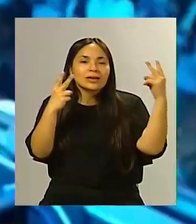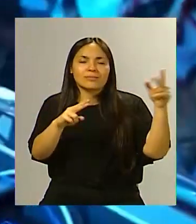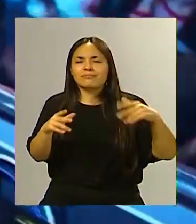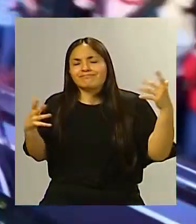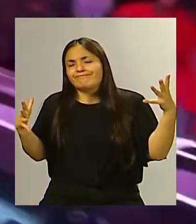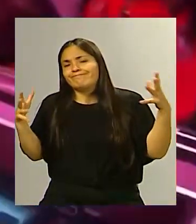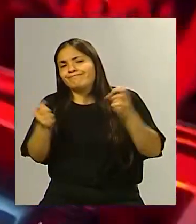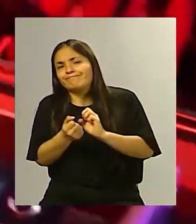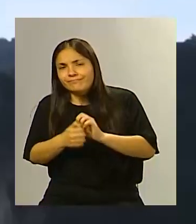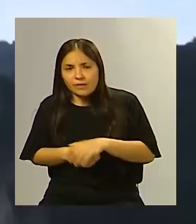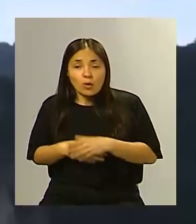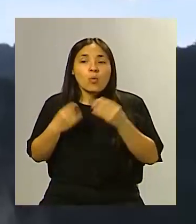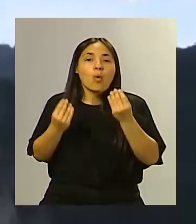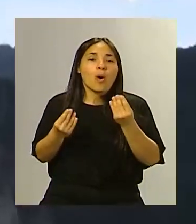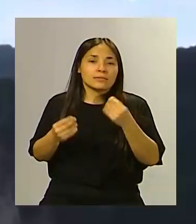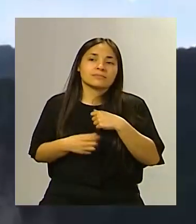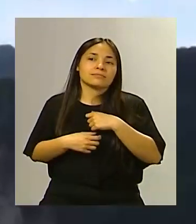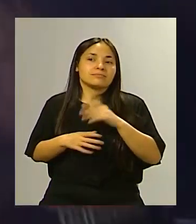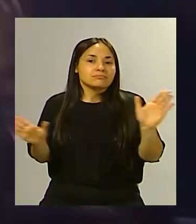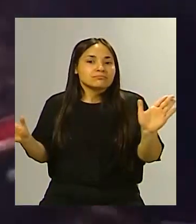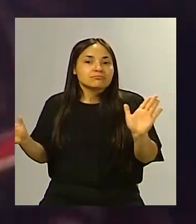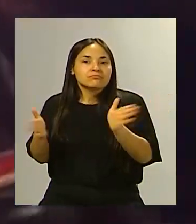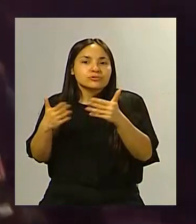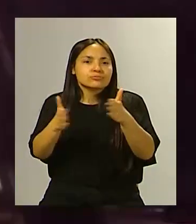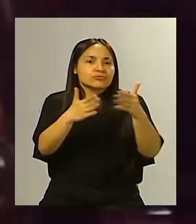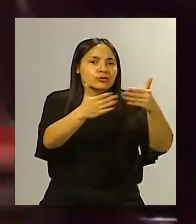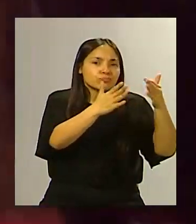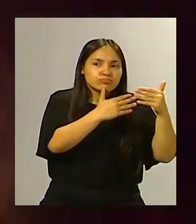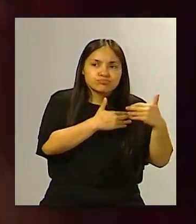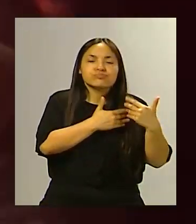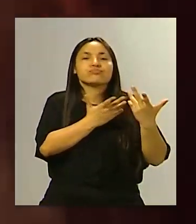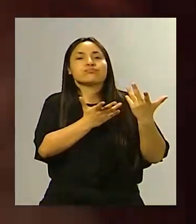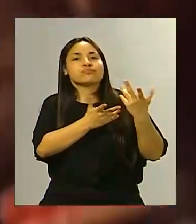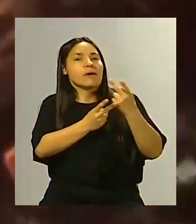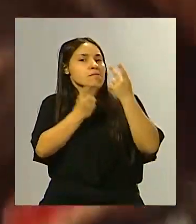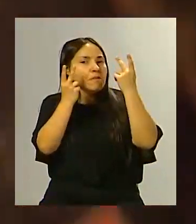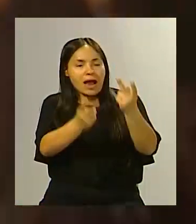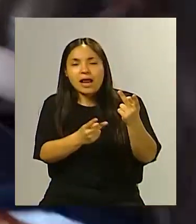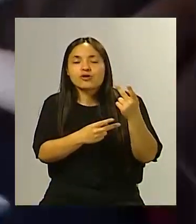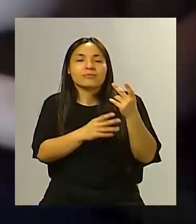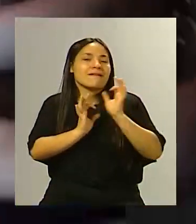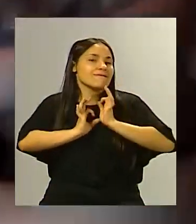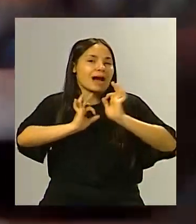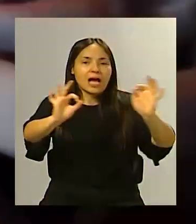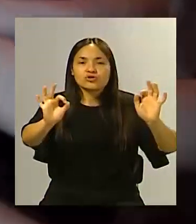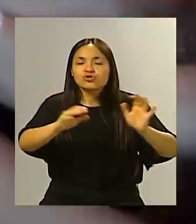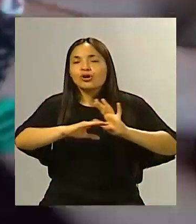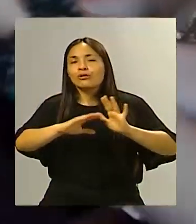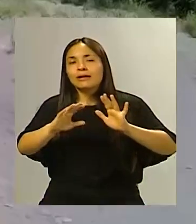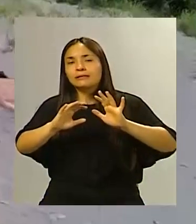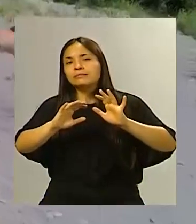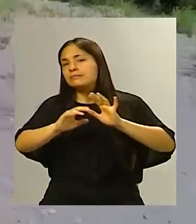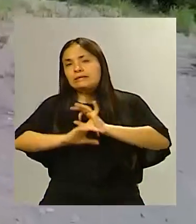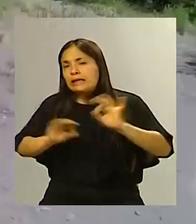que se cerró todo, no se pudo concretar el tema de ni las vacaciones generales ni el tema del